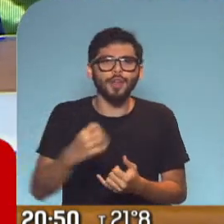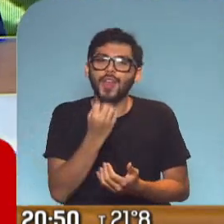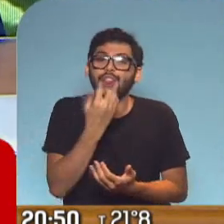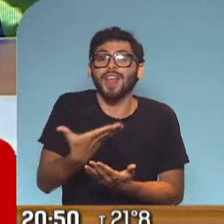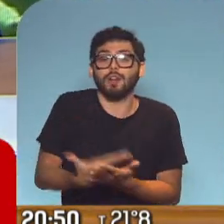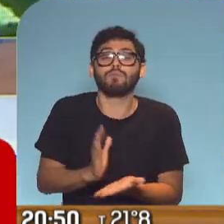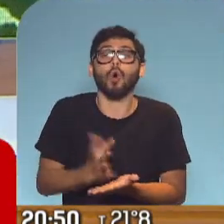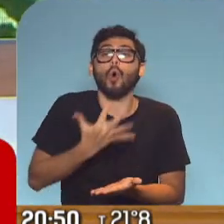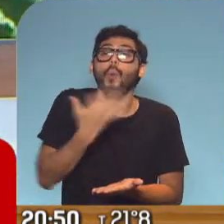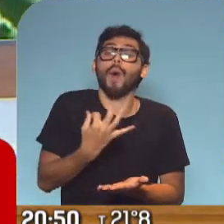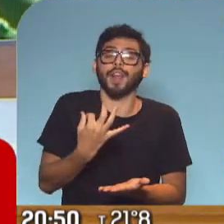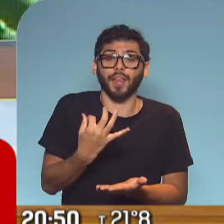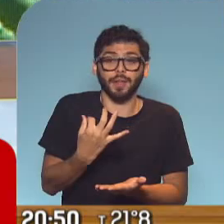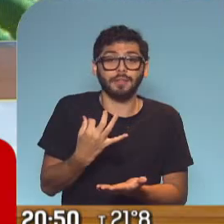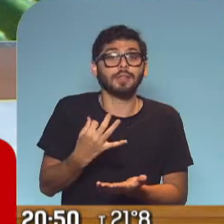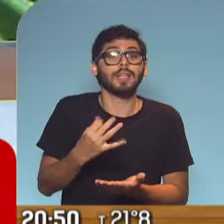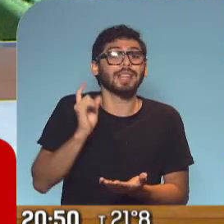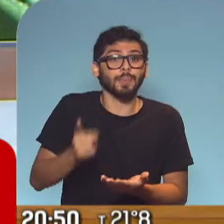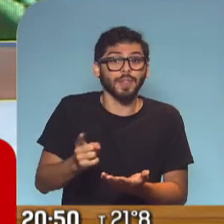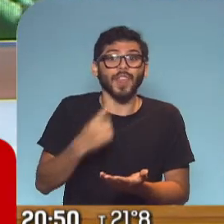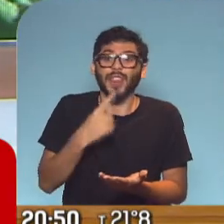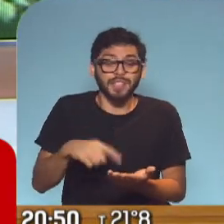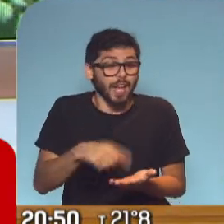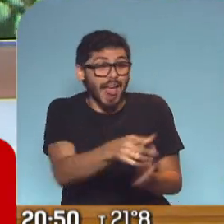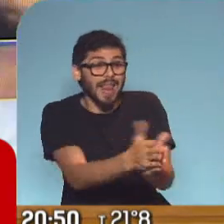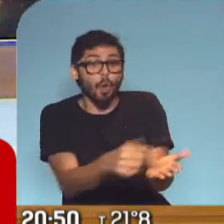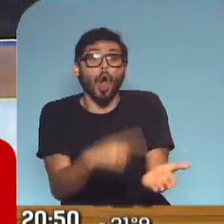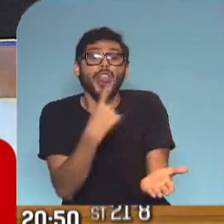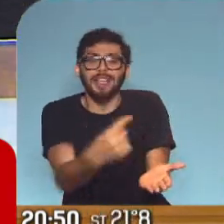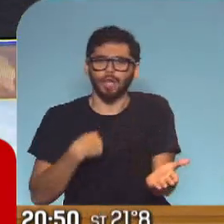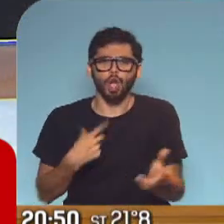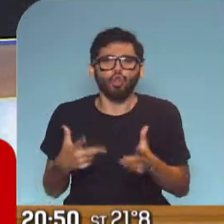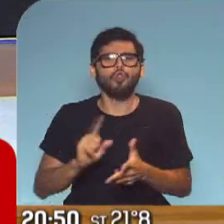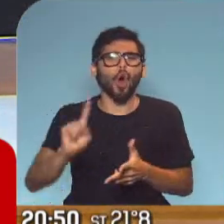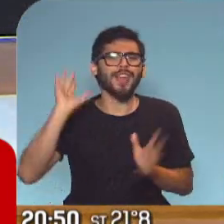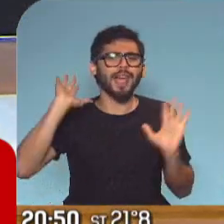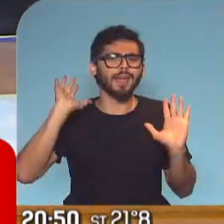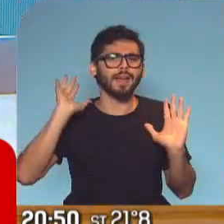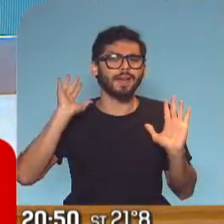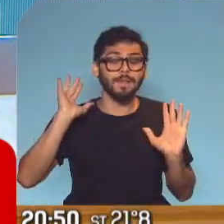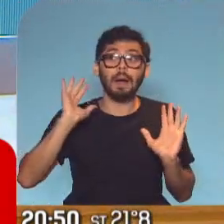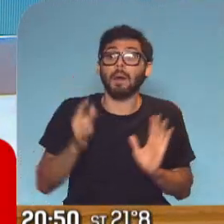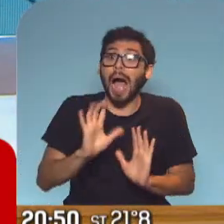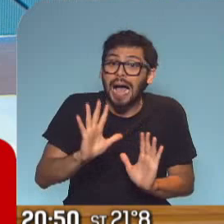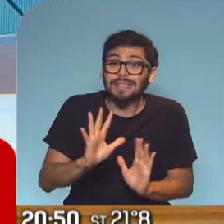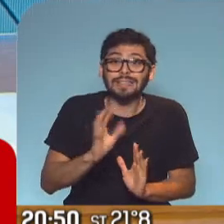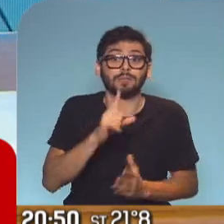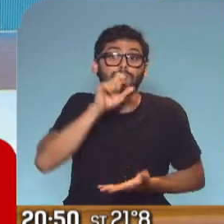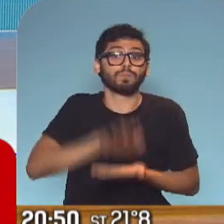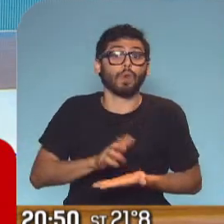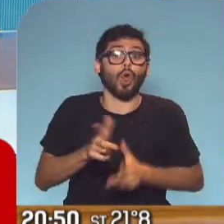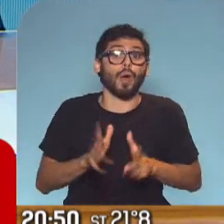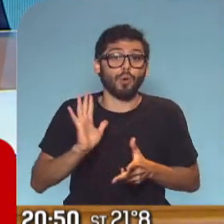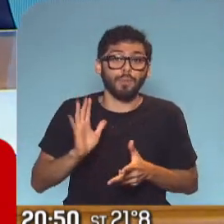decir verdad y bajo juramento de decir verdad dijo que no dijo lo que dice el libro. Santiago O'Donnell dice tener las grabaciones, de hecho le han pedido